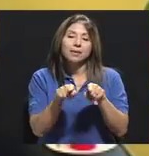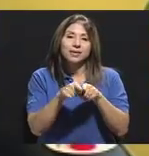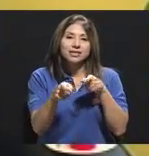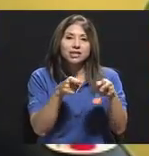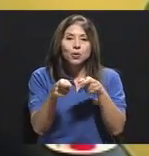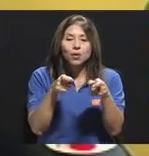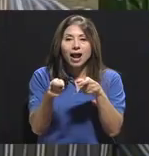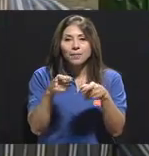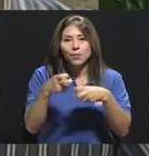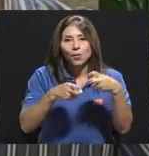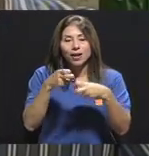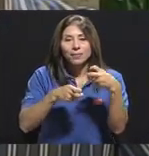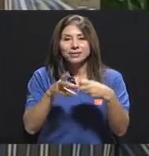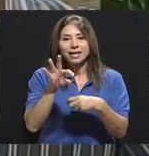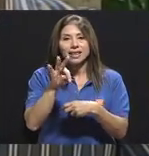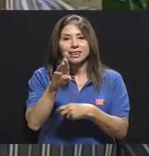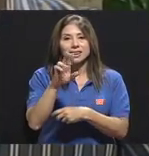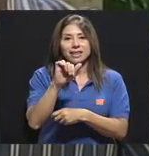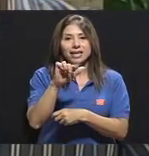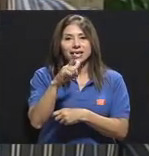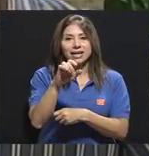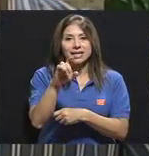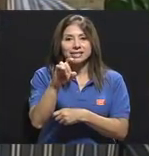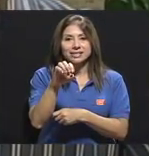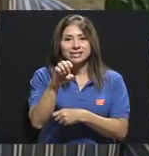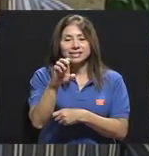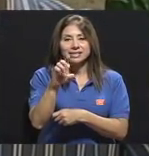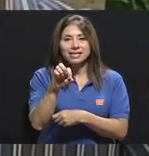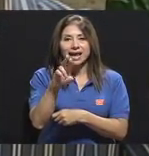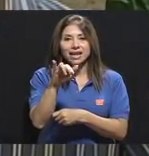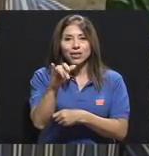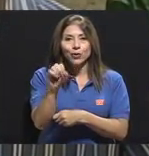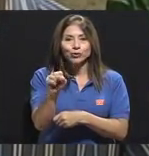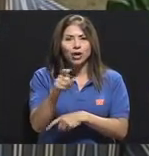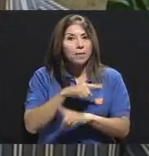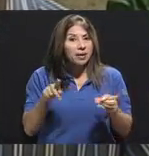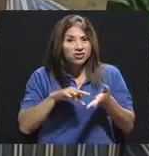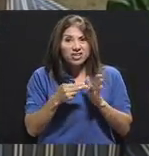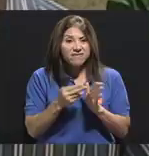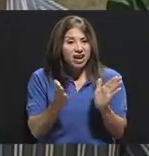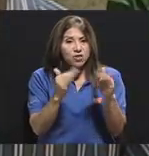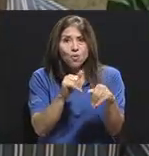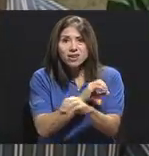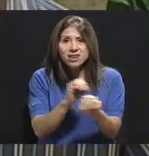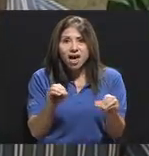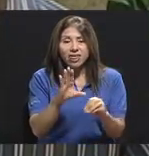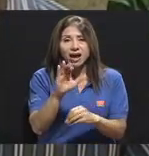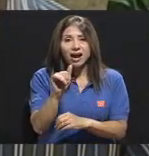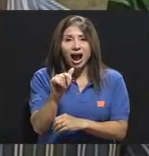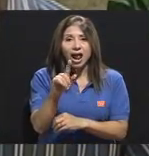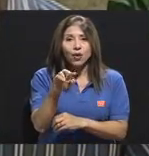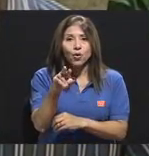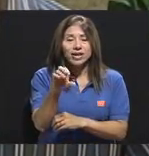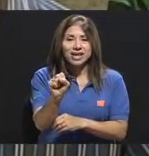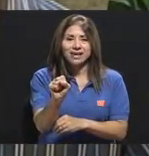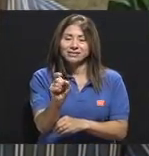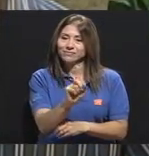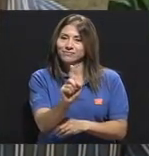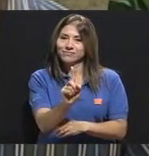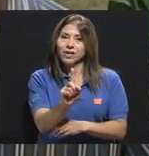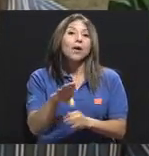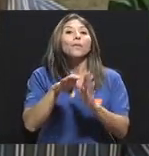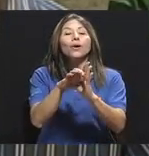triglicéridos y colesterol pero no es que son libres igual que los productos que uno en encuentra light verdad